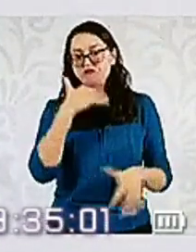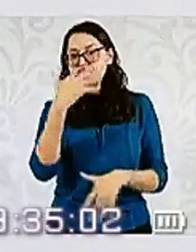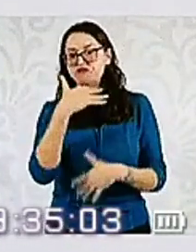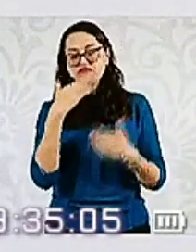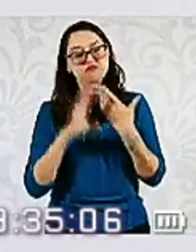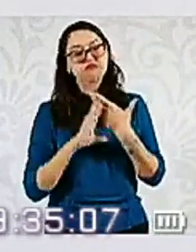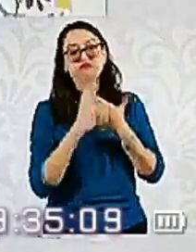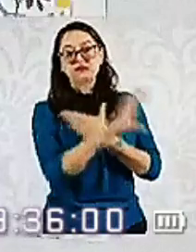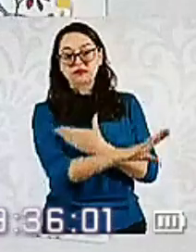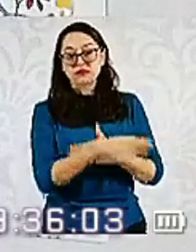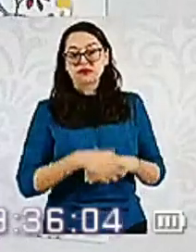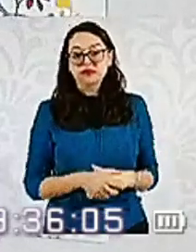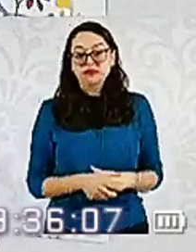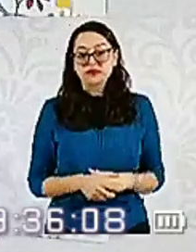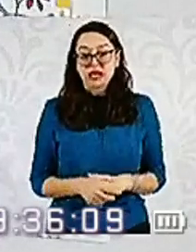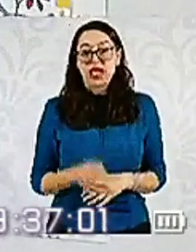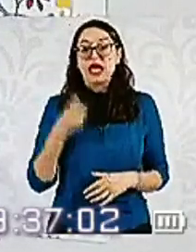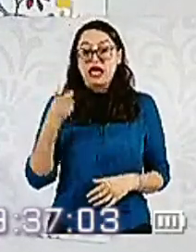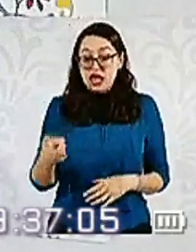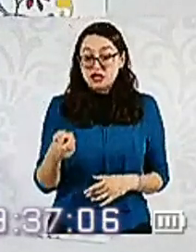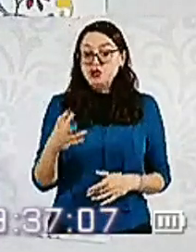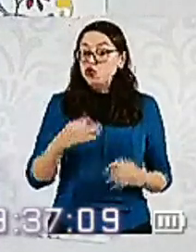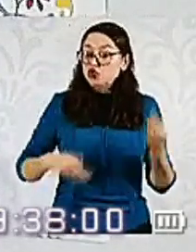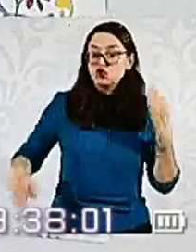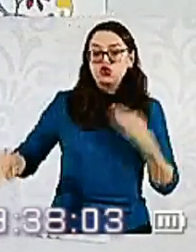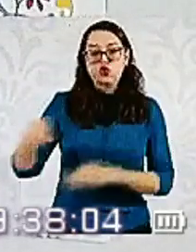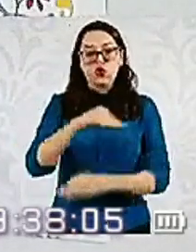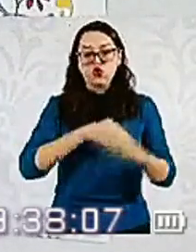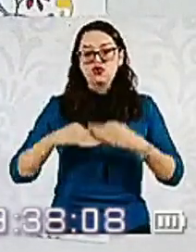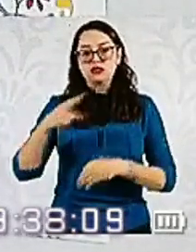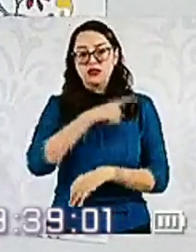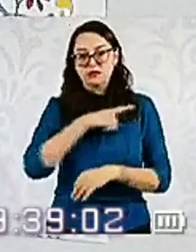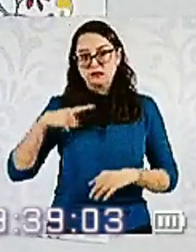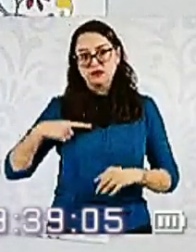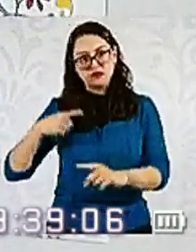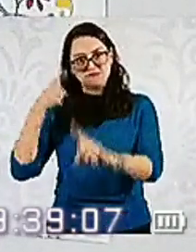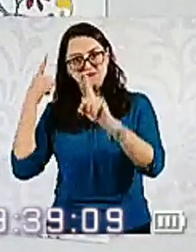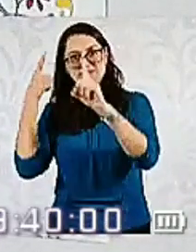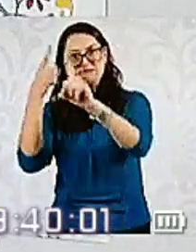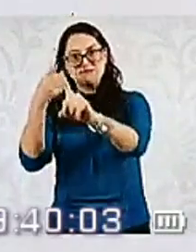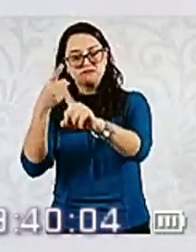Y eso lo tenemos que defender entre todos.